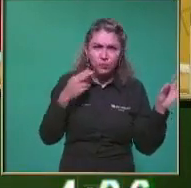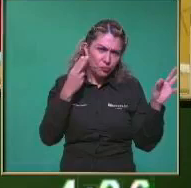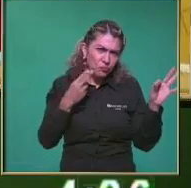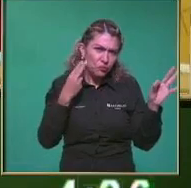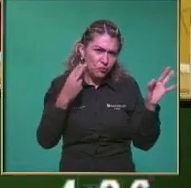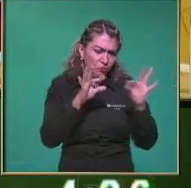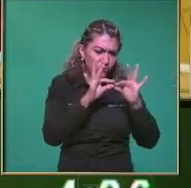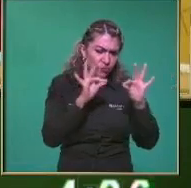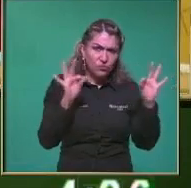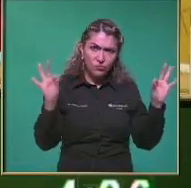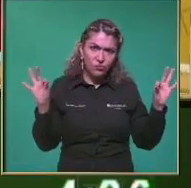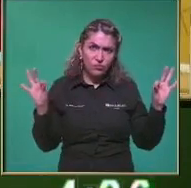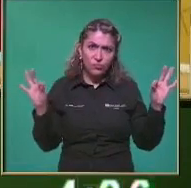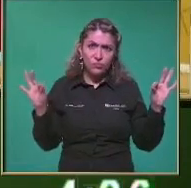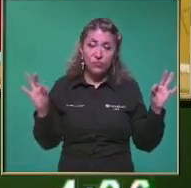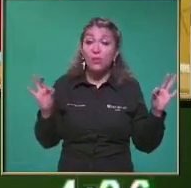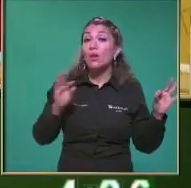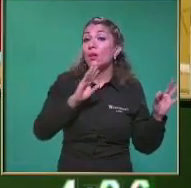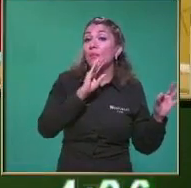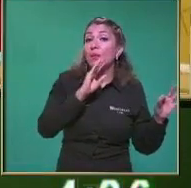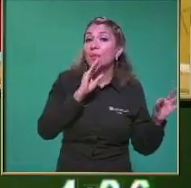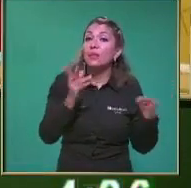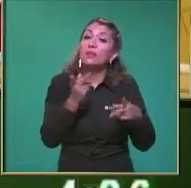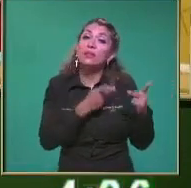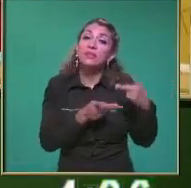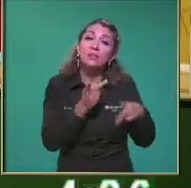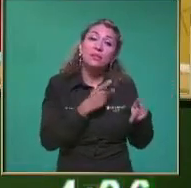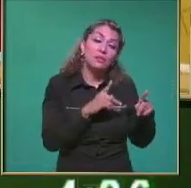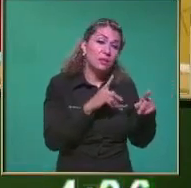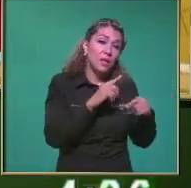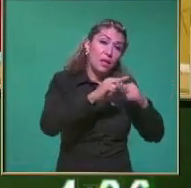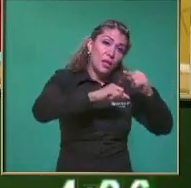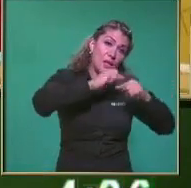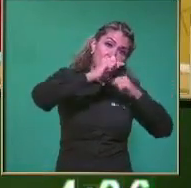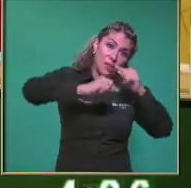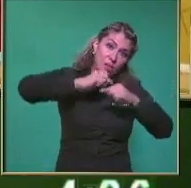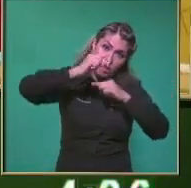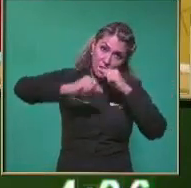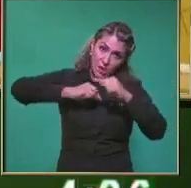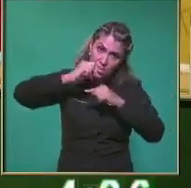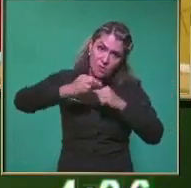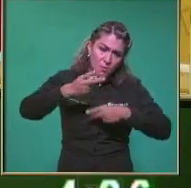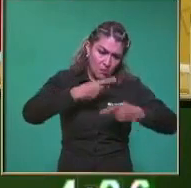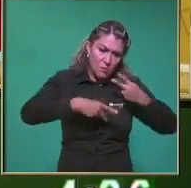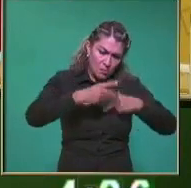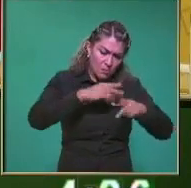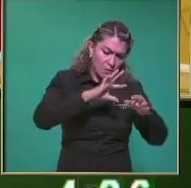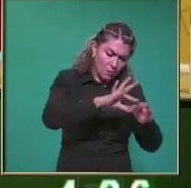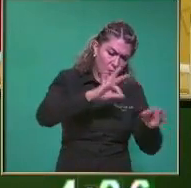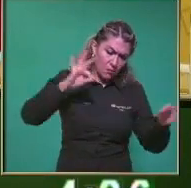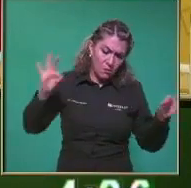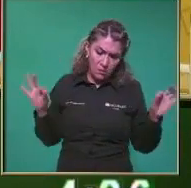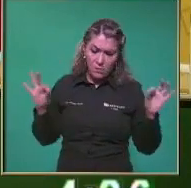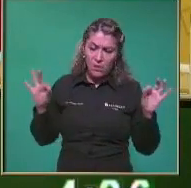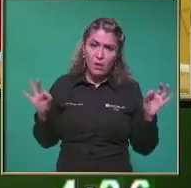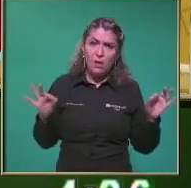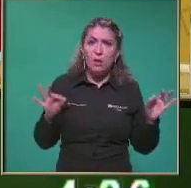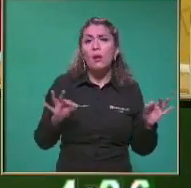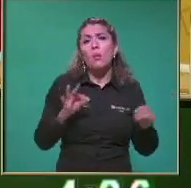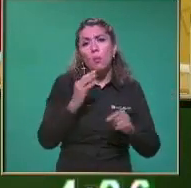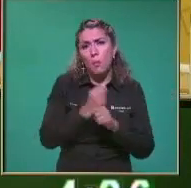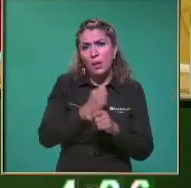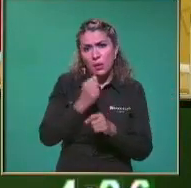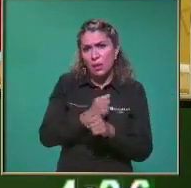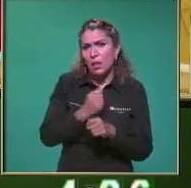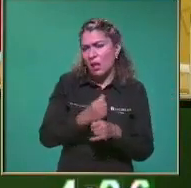un hilo. Si mami les presta y tiene por ahí un estambre, también puede ser. Y pueden tomar un pedazo y luego pueden ir